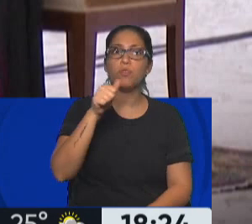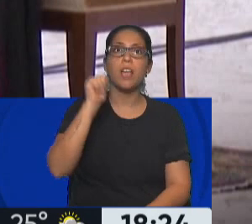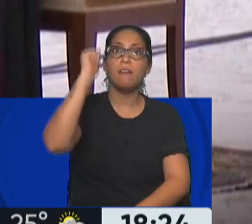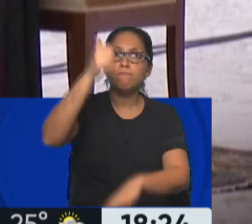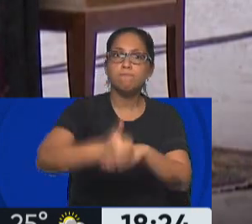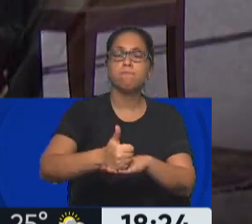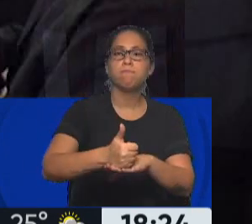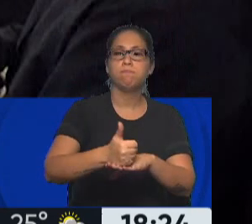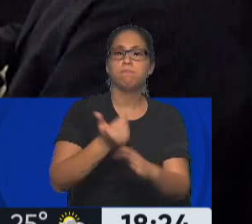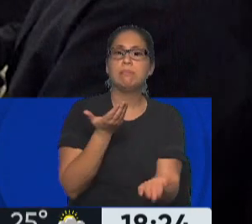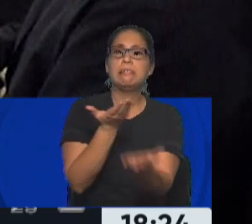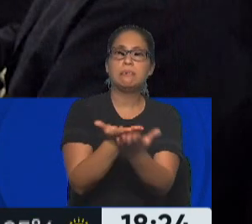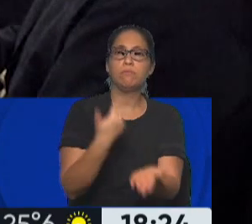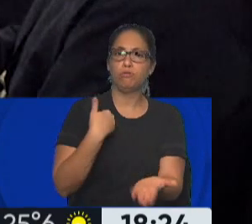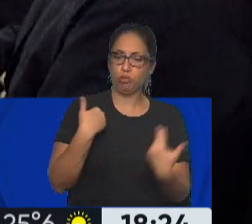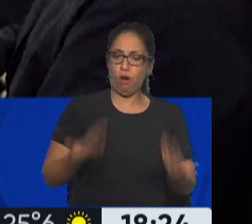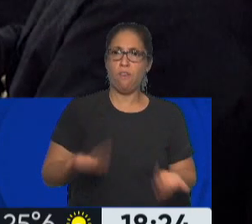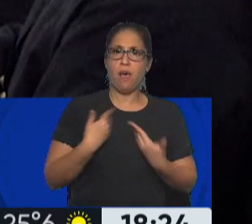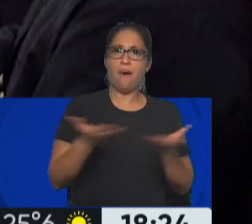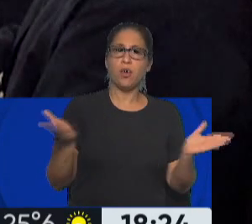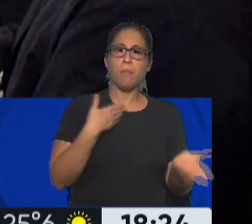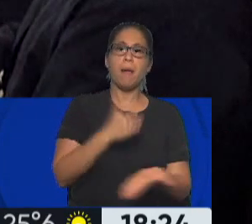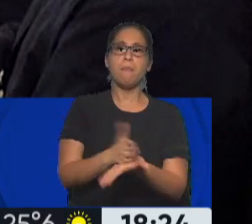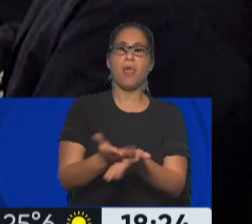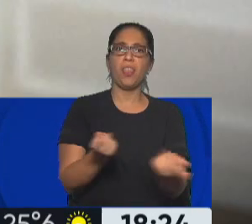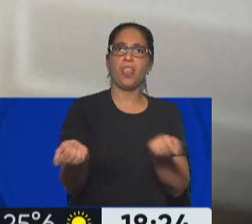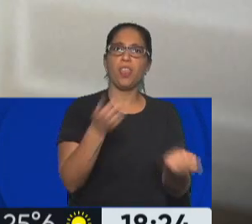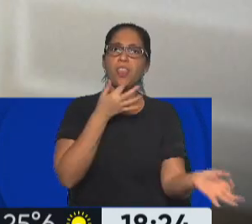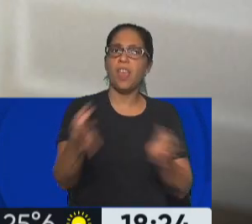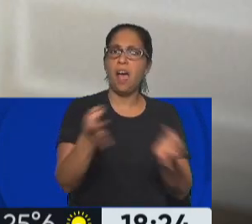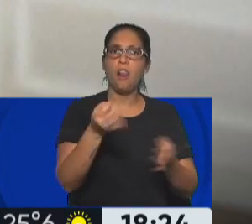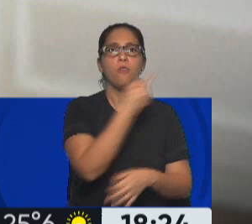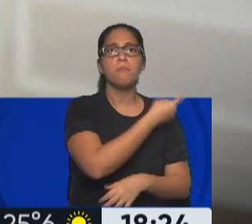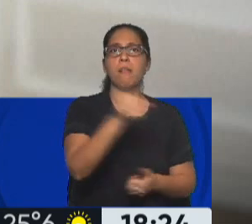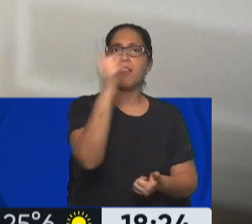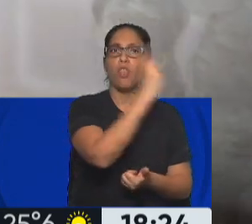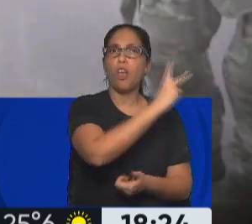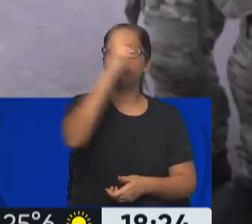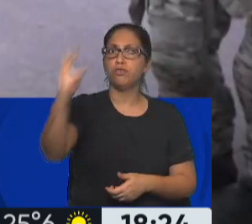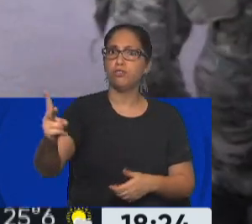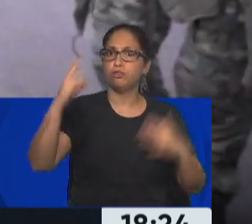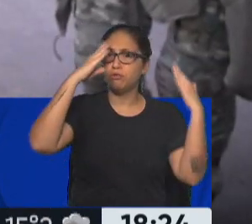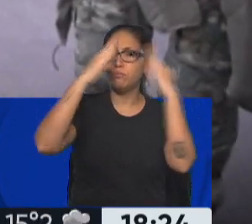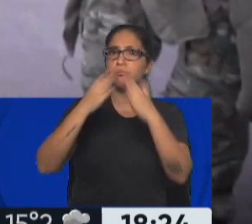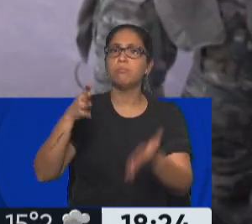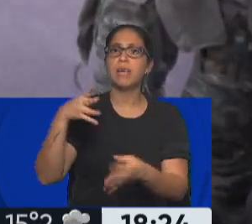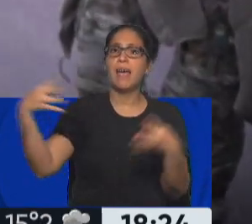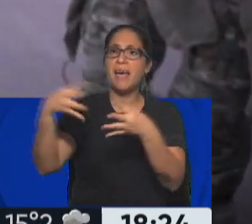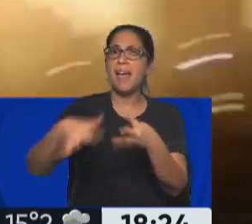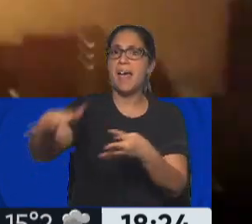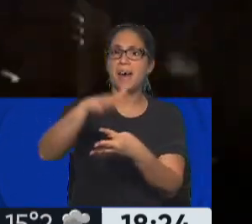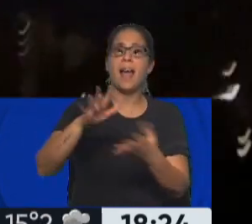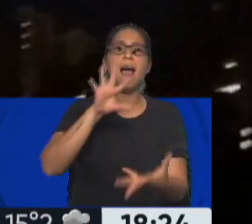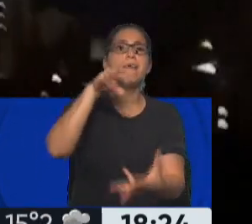para ofrecer un canal de diálogo. En los meses siguientes, envió a 2 cardenales a la zona de conflicto, intervino en el intercambio de